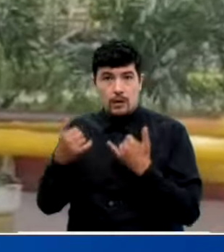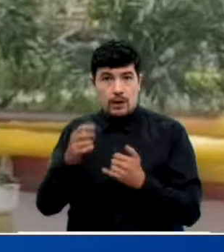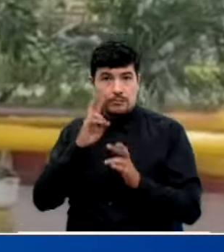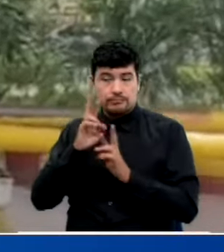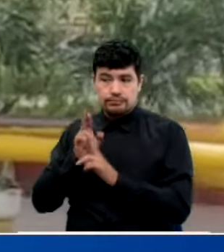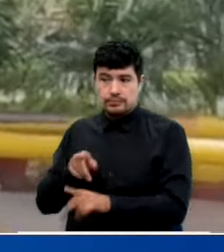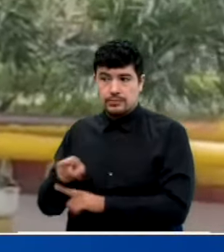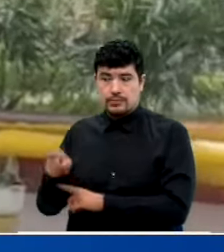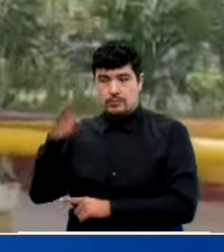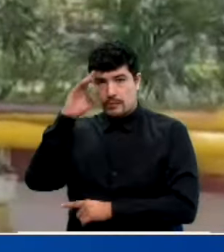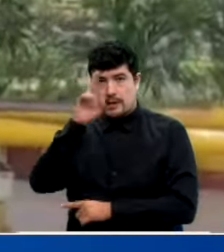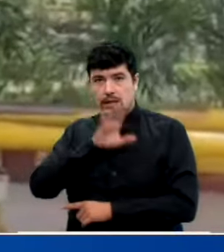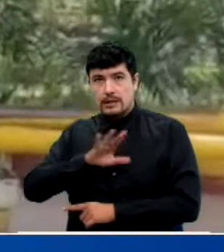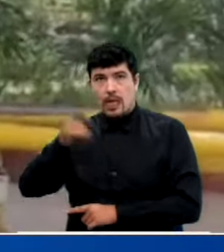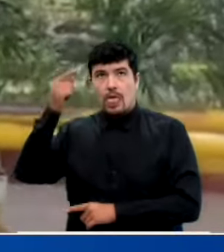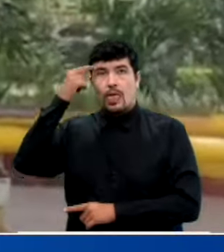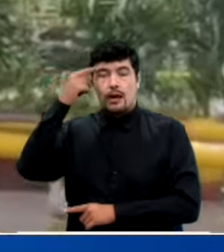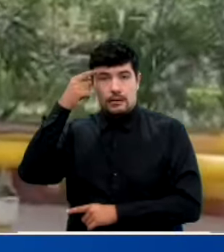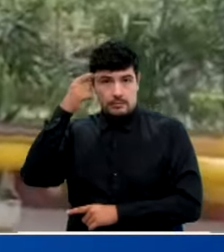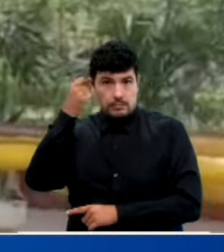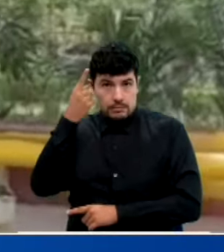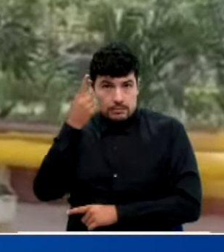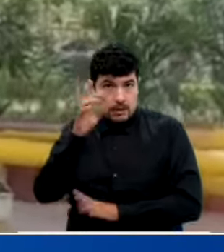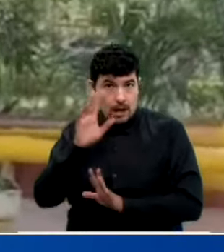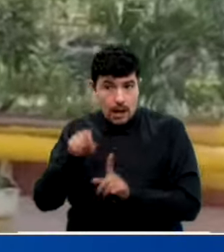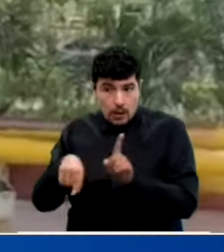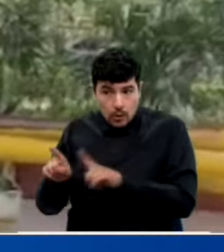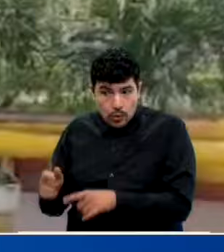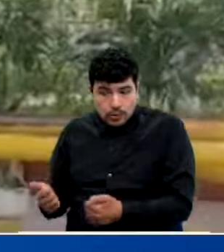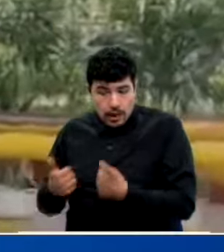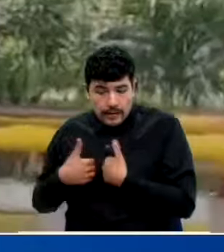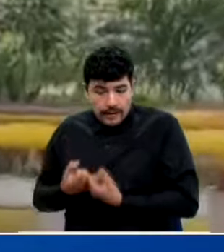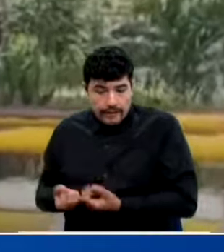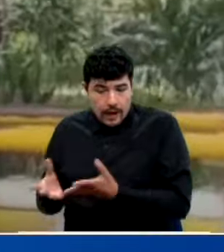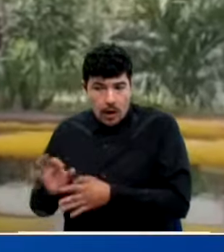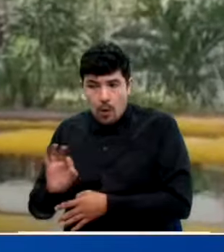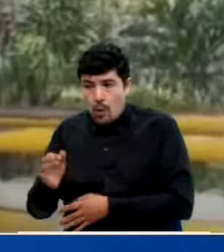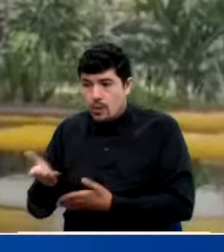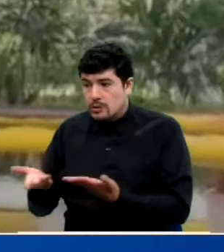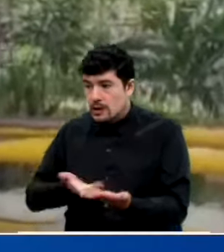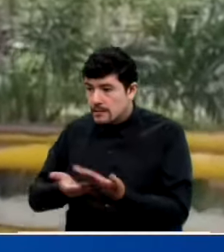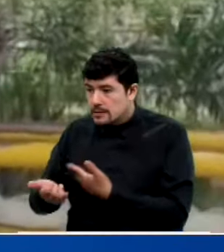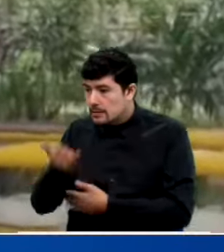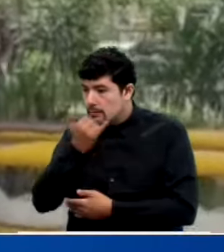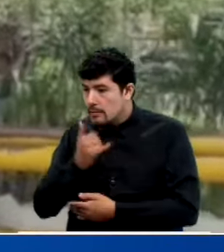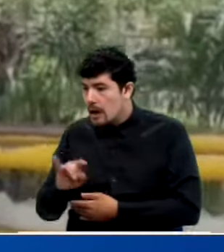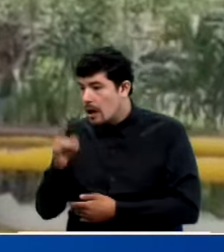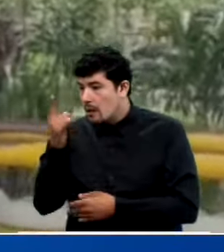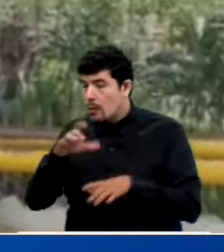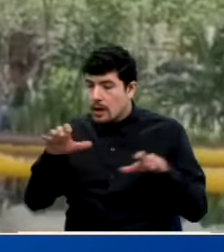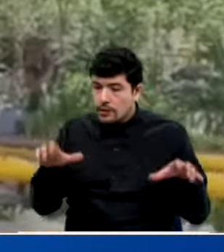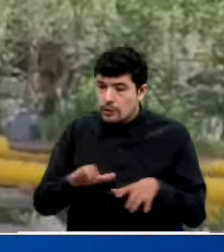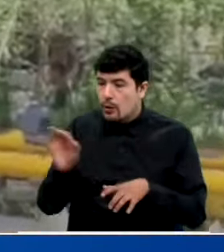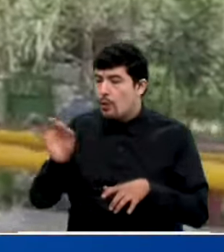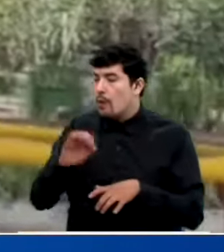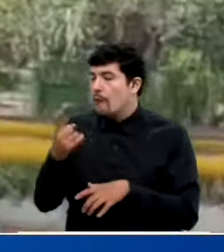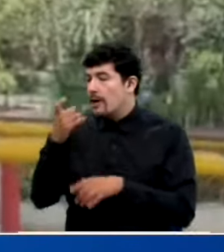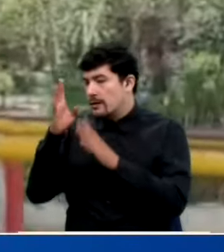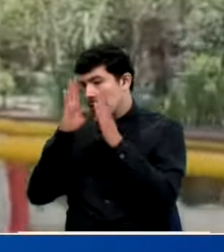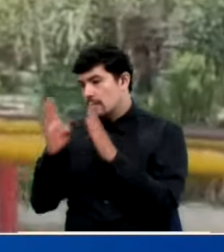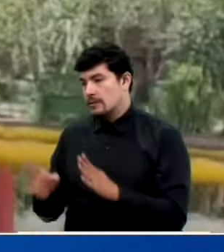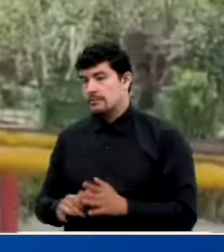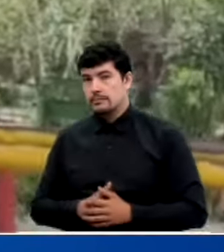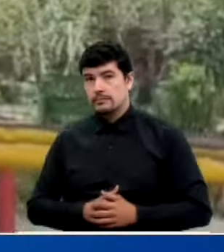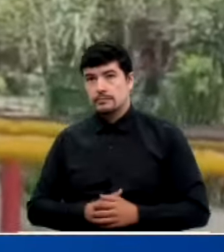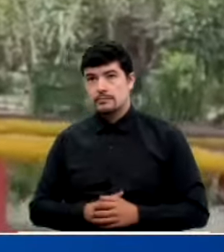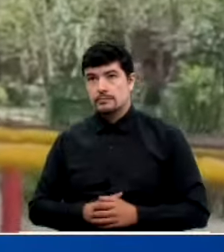Nacional infiere que pudo haber o un favorecimiento o una falla en el servicio por acción o por omisión. En todo